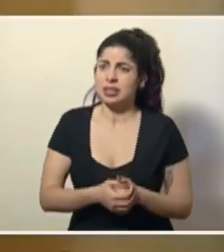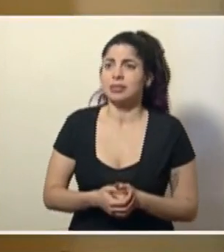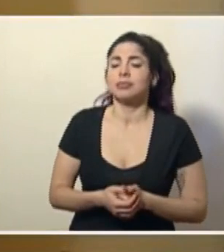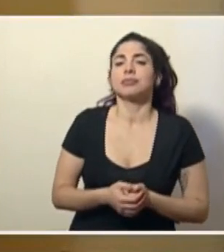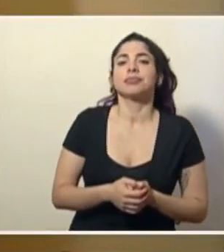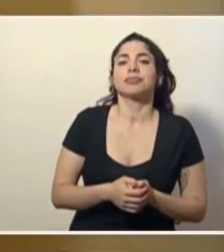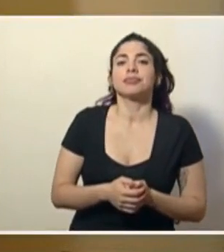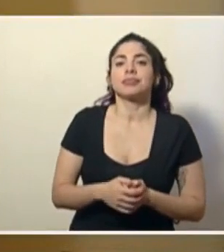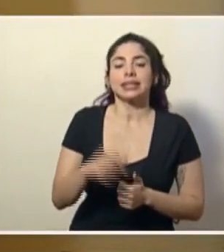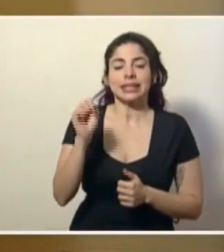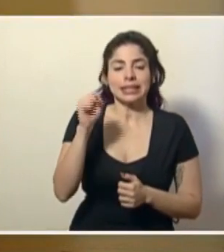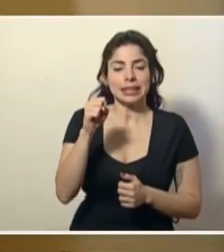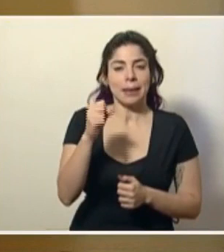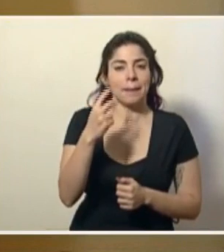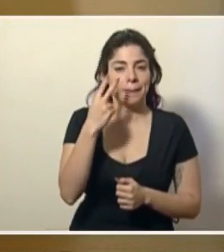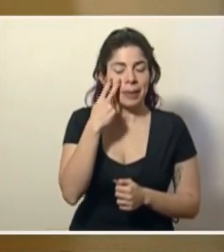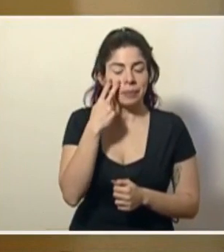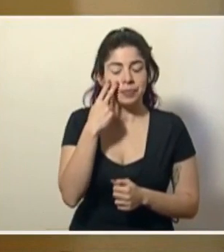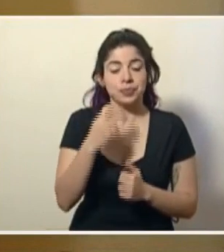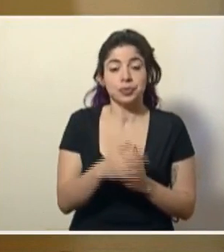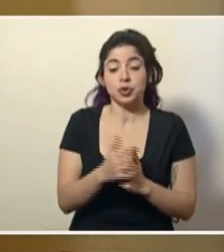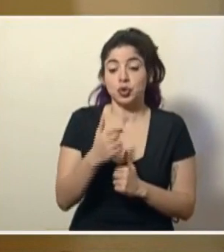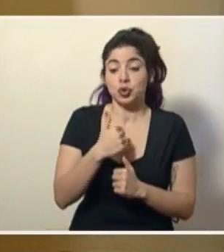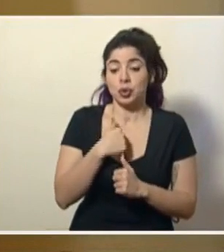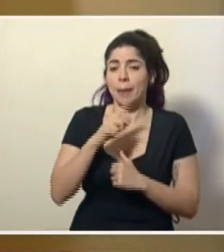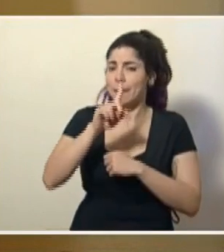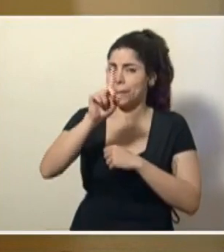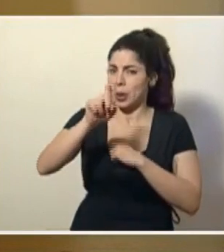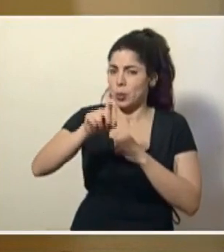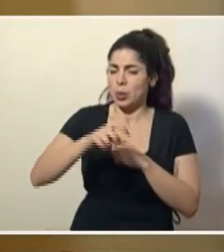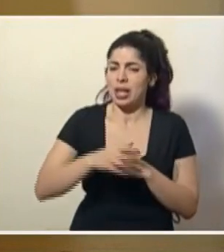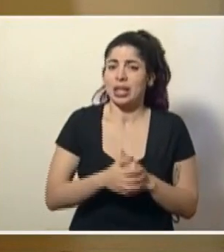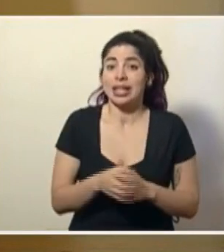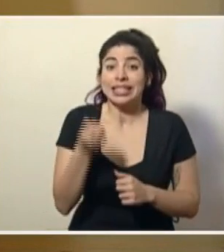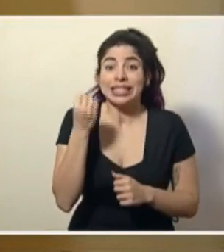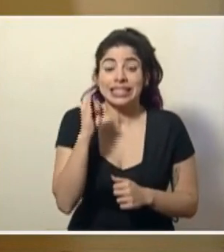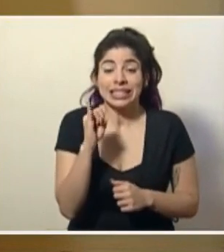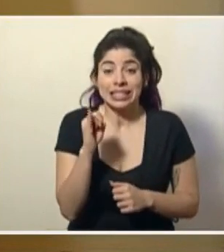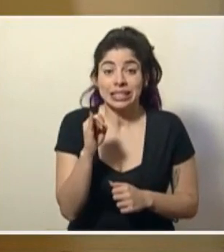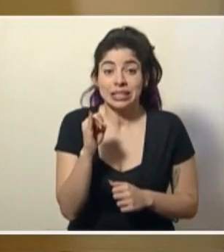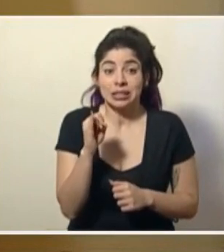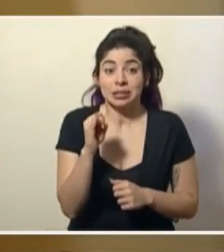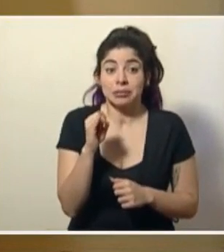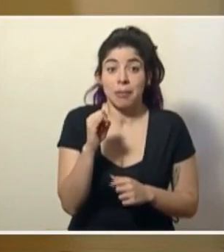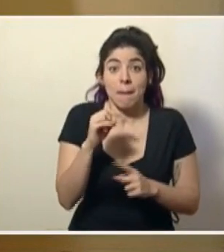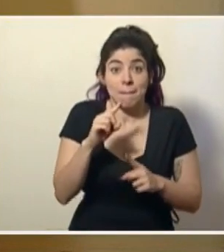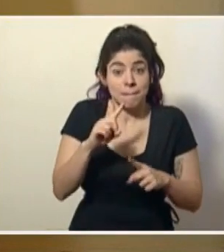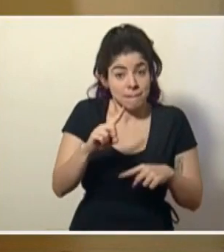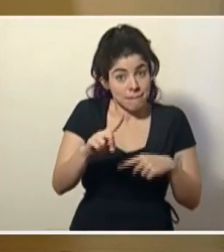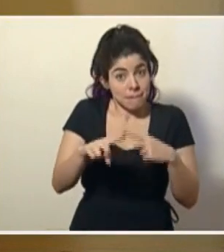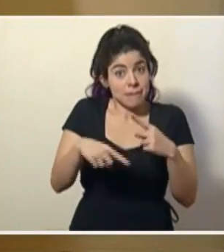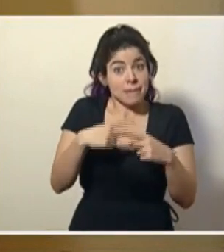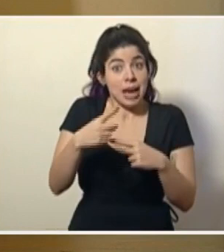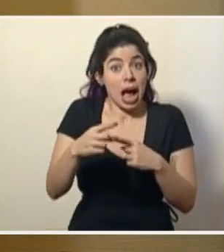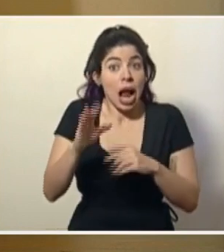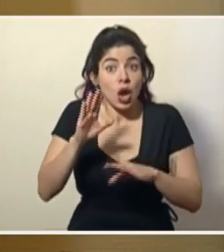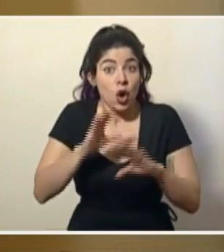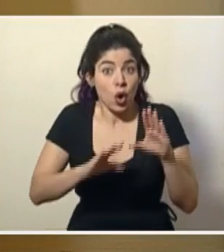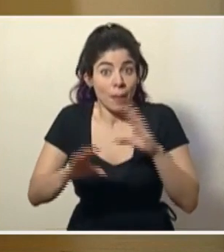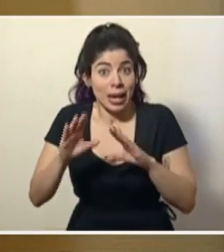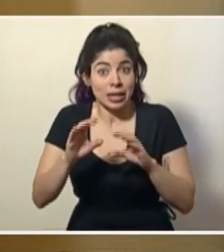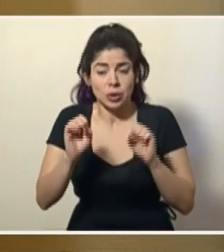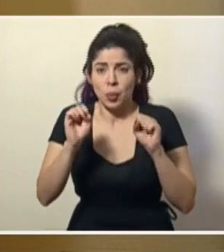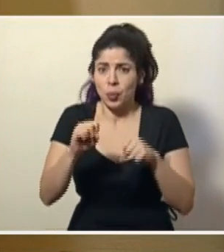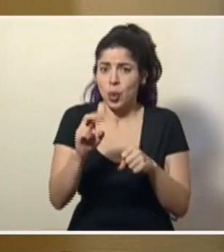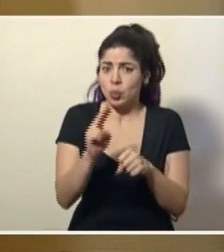Sí, digamos que aquí yo preguntaría, bueno, si vamos a ir al comercio,